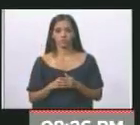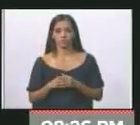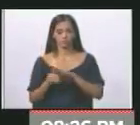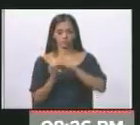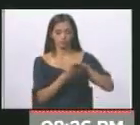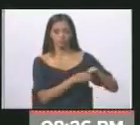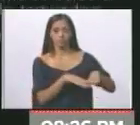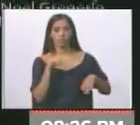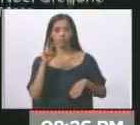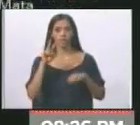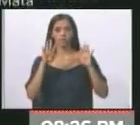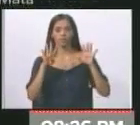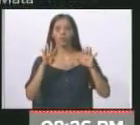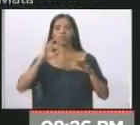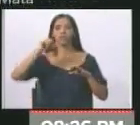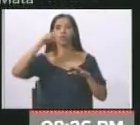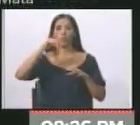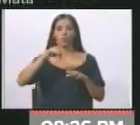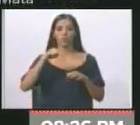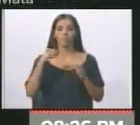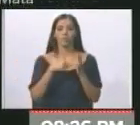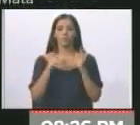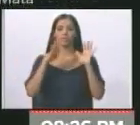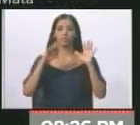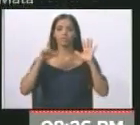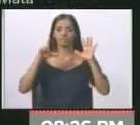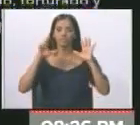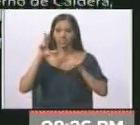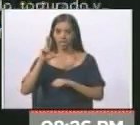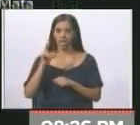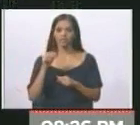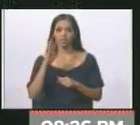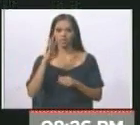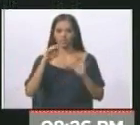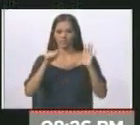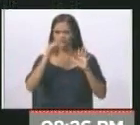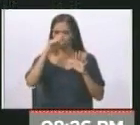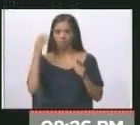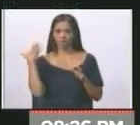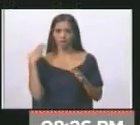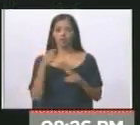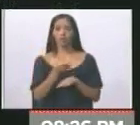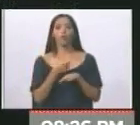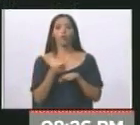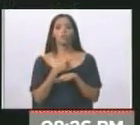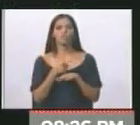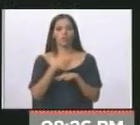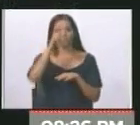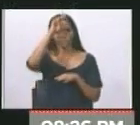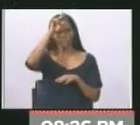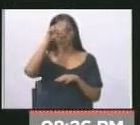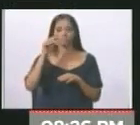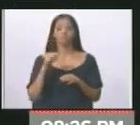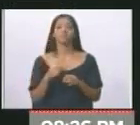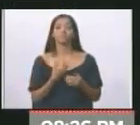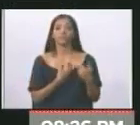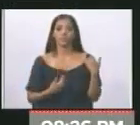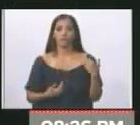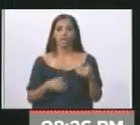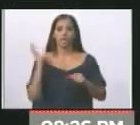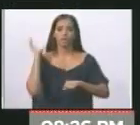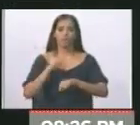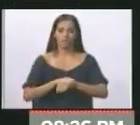29 de junio de 1973, hace 46 años, en el gobierno copellano de Rafael Caldera, es